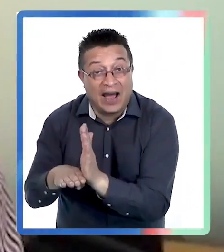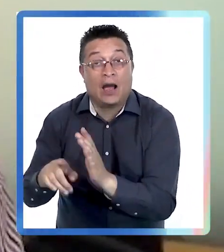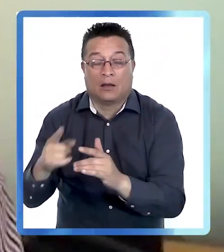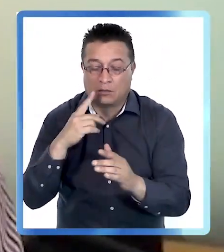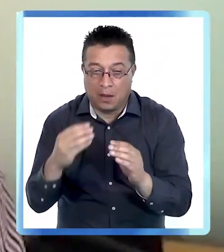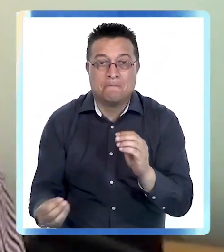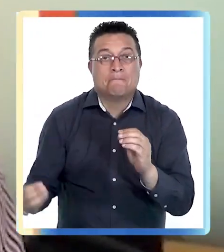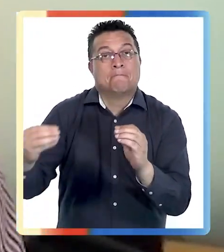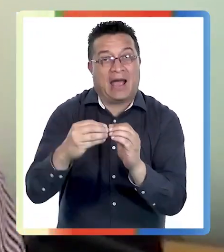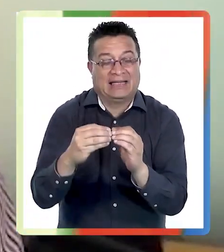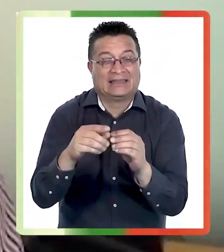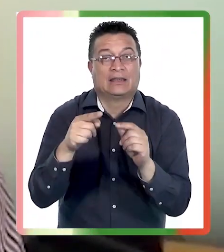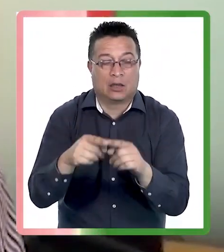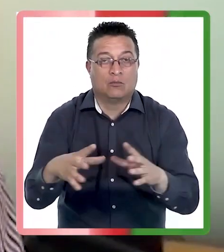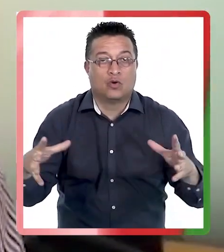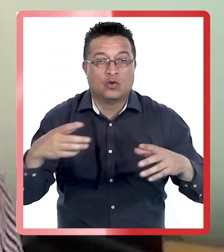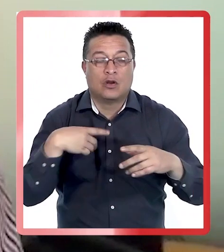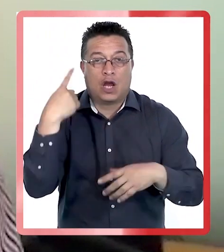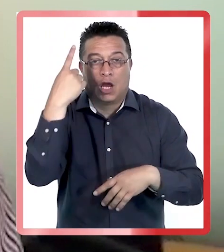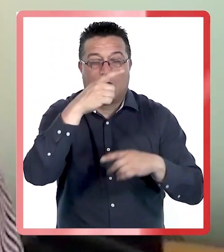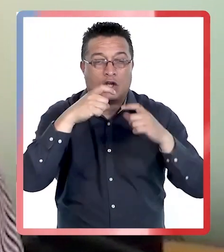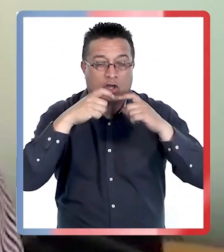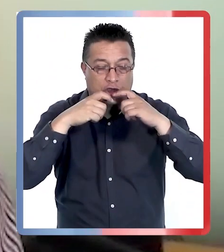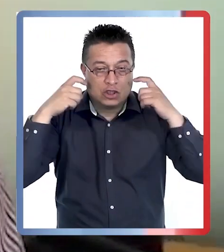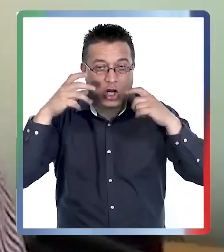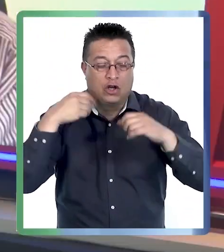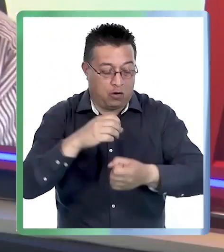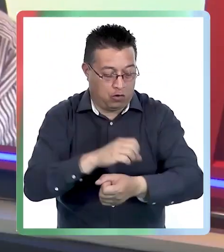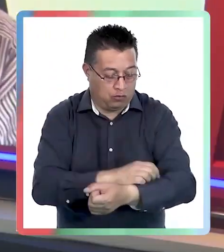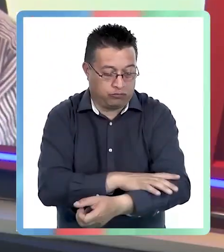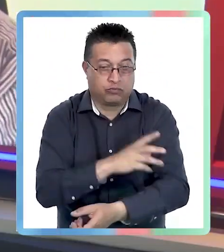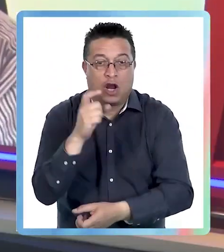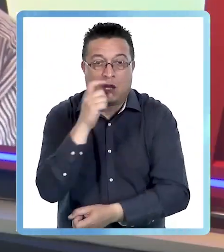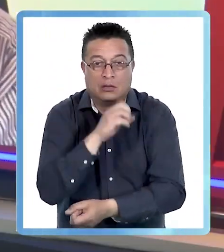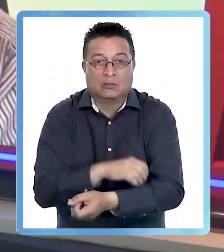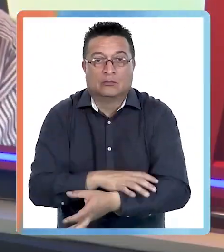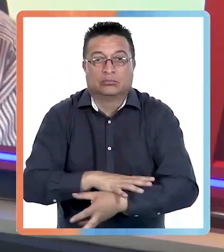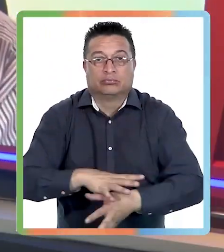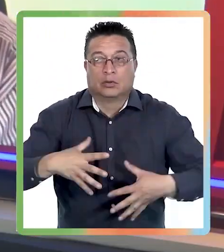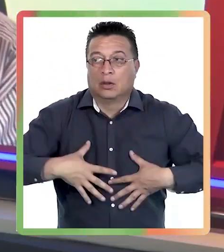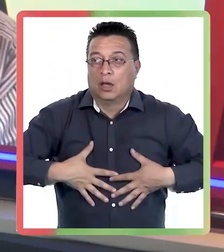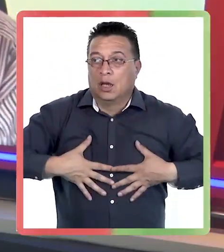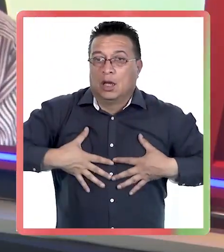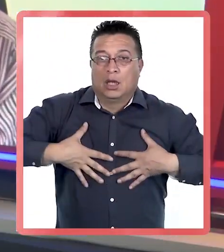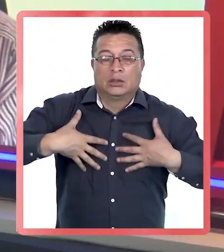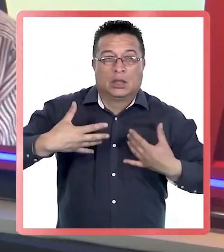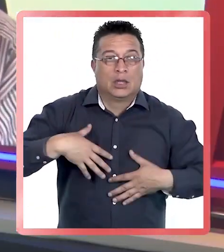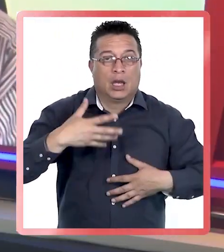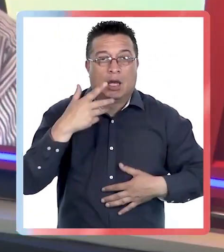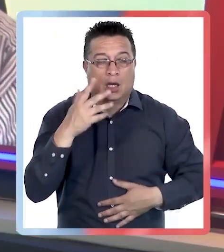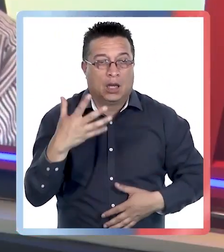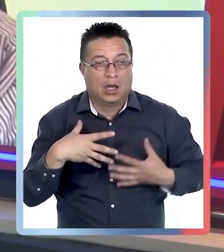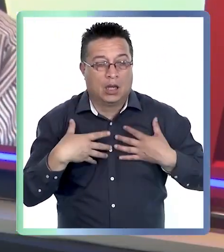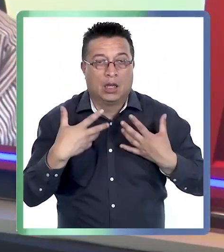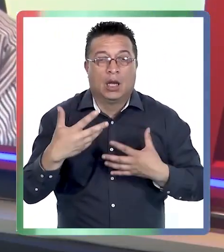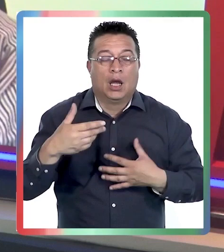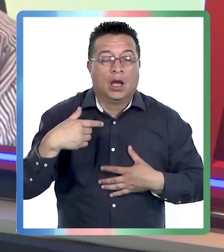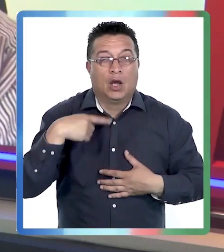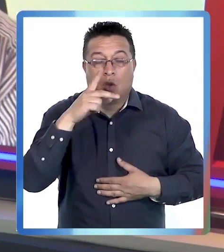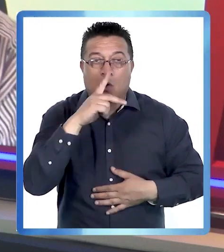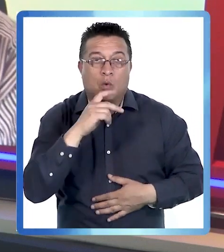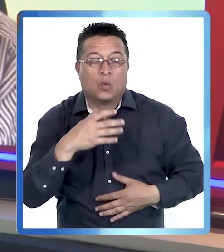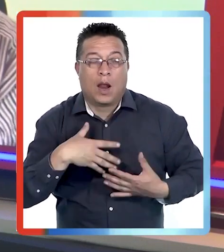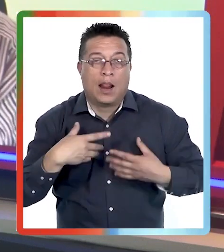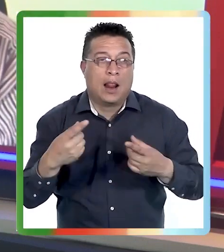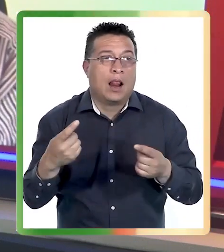sumado a una gran enrojecimiento y vasodilatación del cuerpo y una sensación de lipotimia,